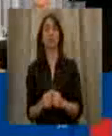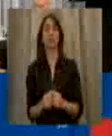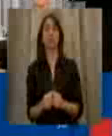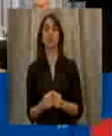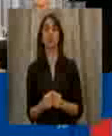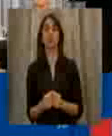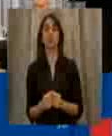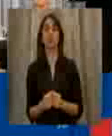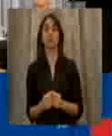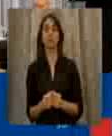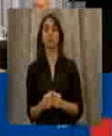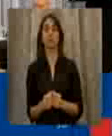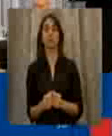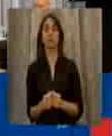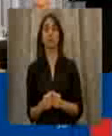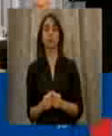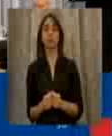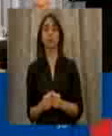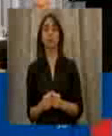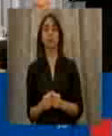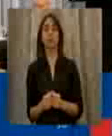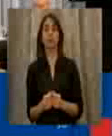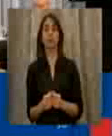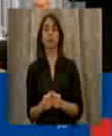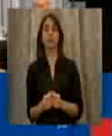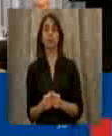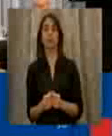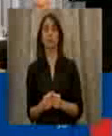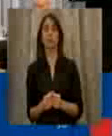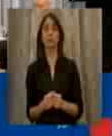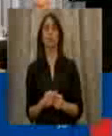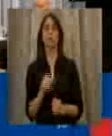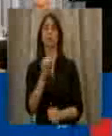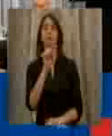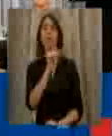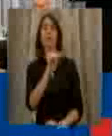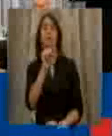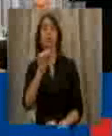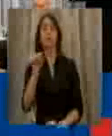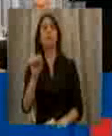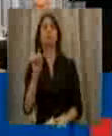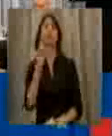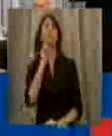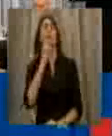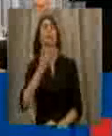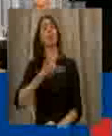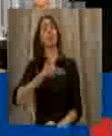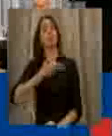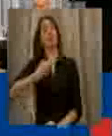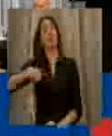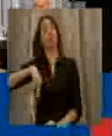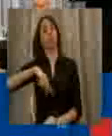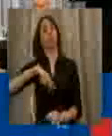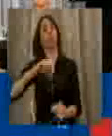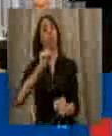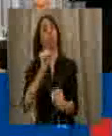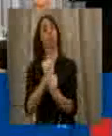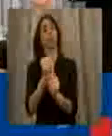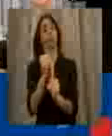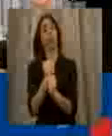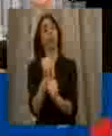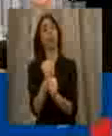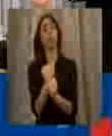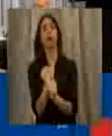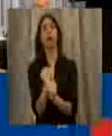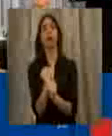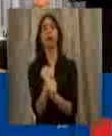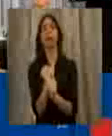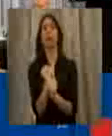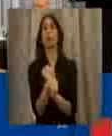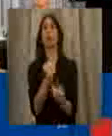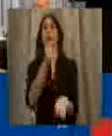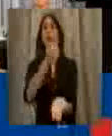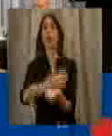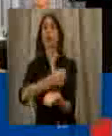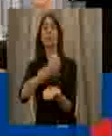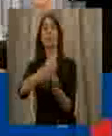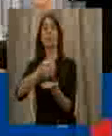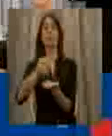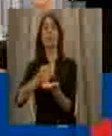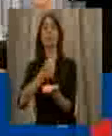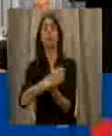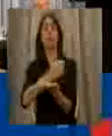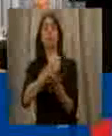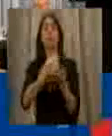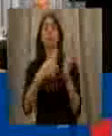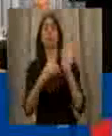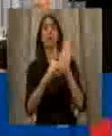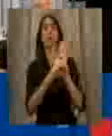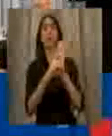donde efectivamente hemos tenido un trabajo, ya sea por la tramitación de